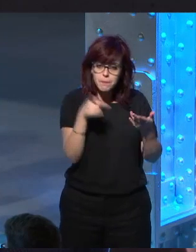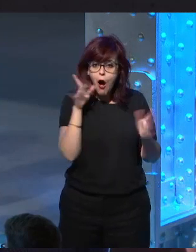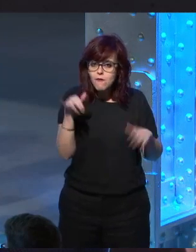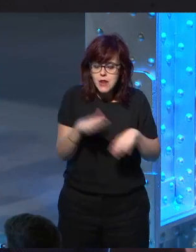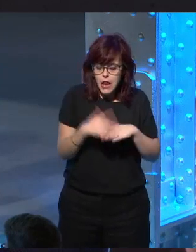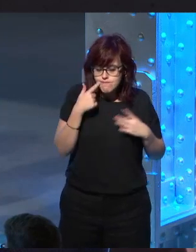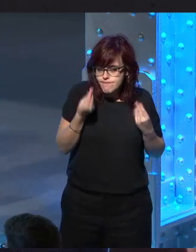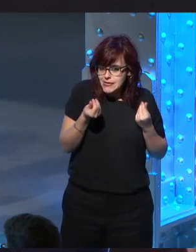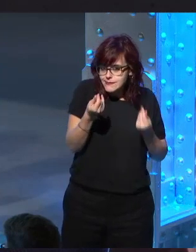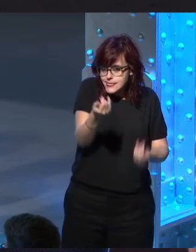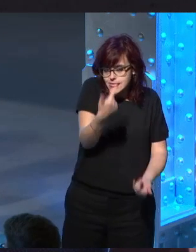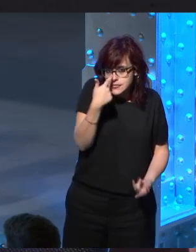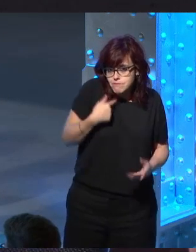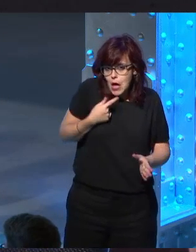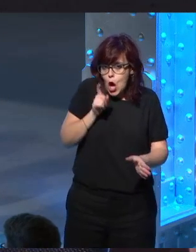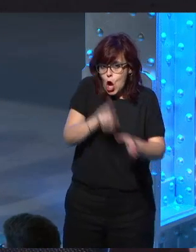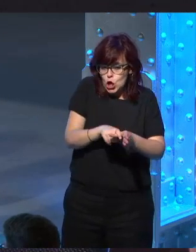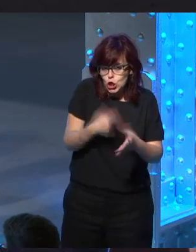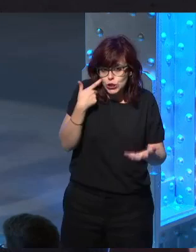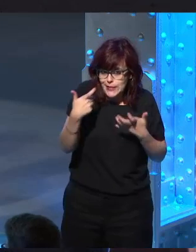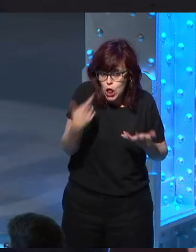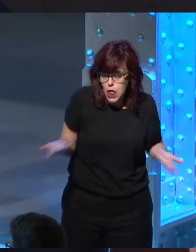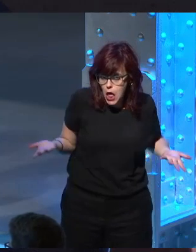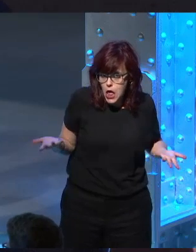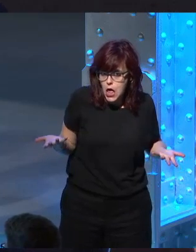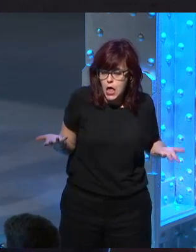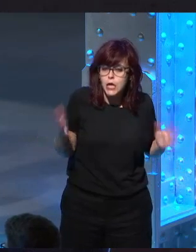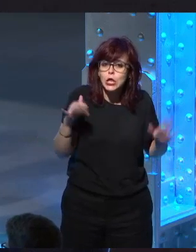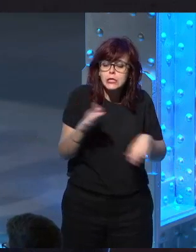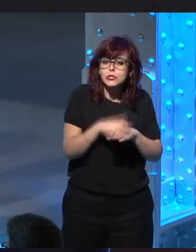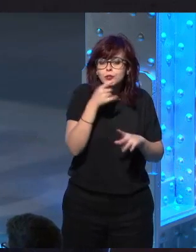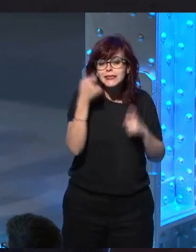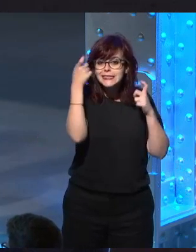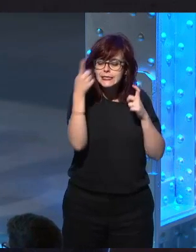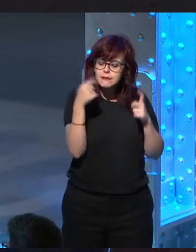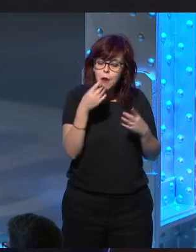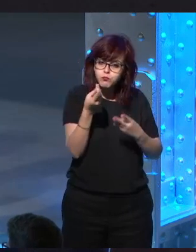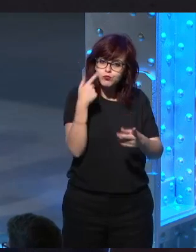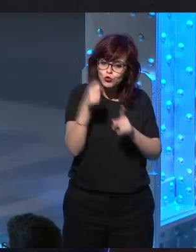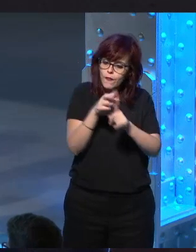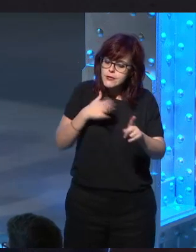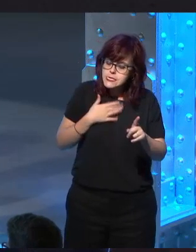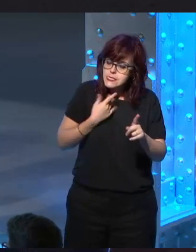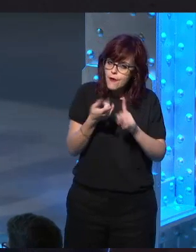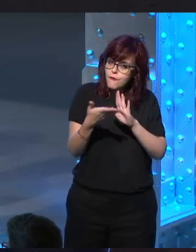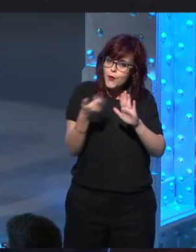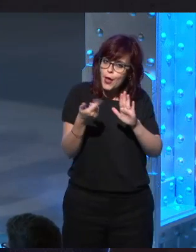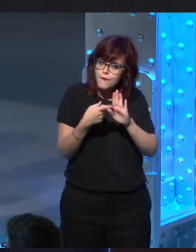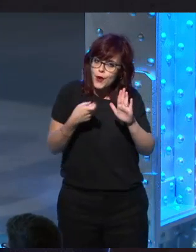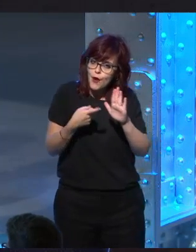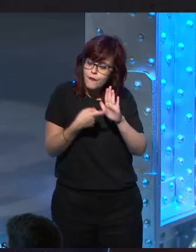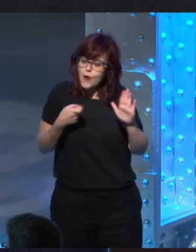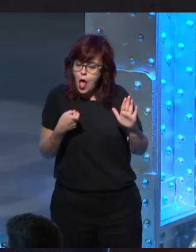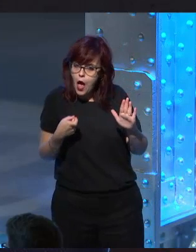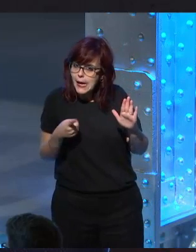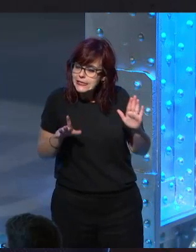subjetividad se me nota. Claro. Entonces le voy quitando cosas de subjetividad, pero digo, a ver si quito... Y